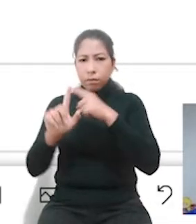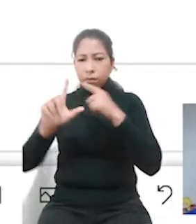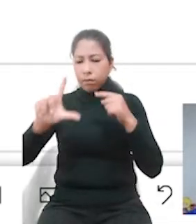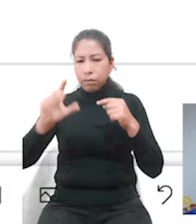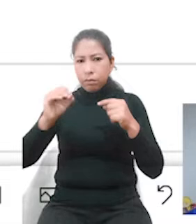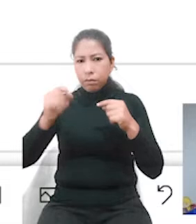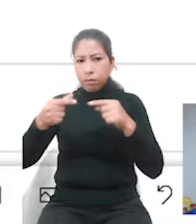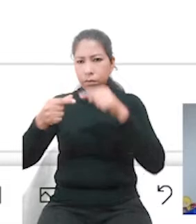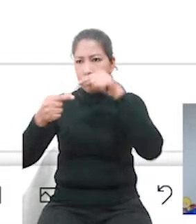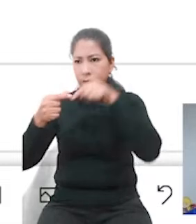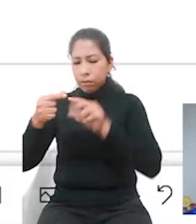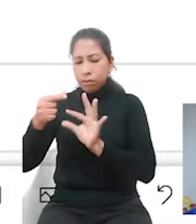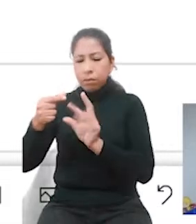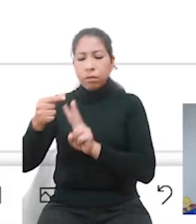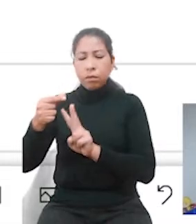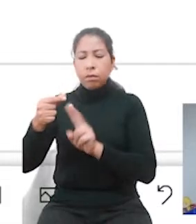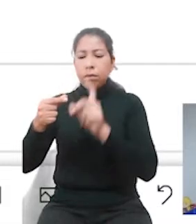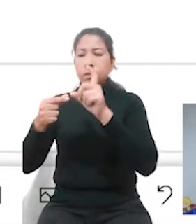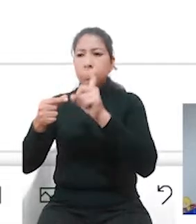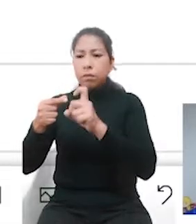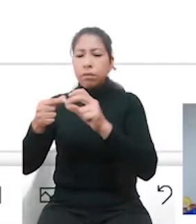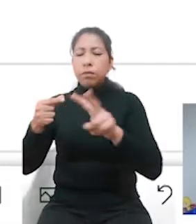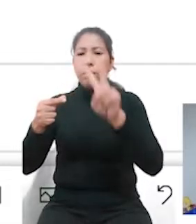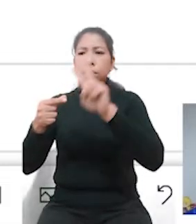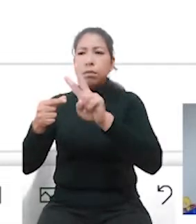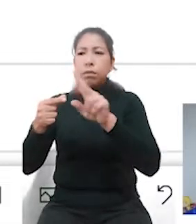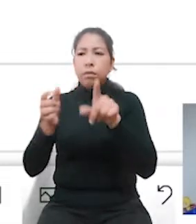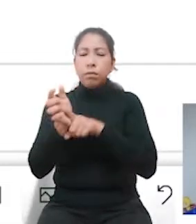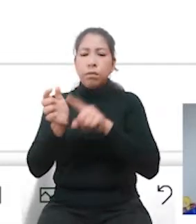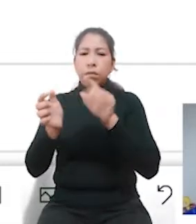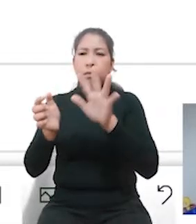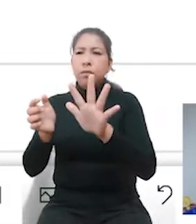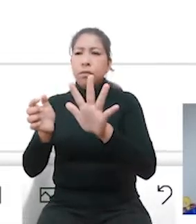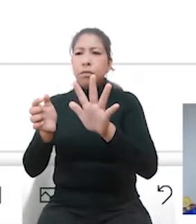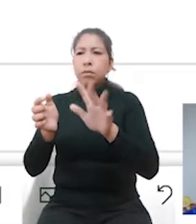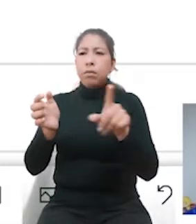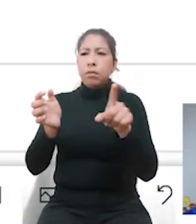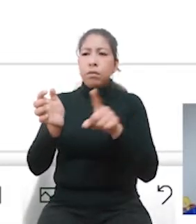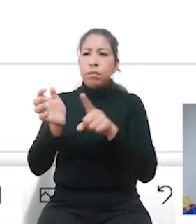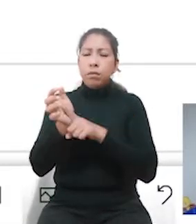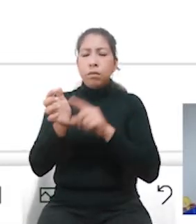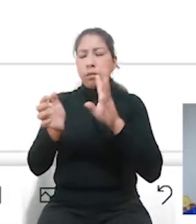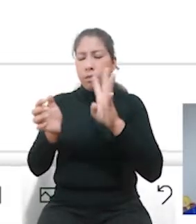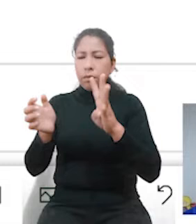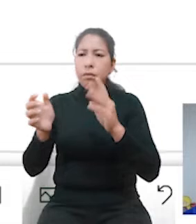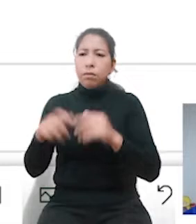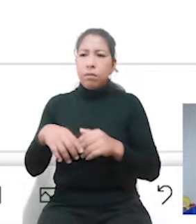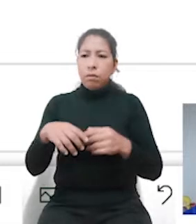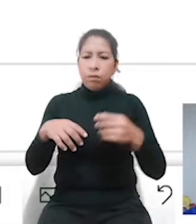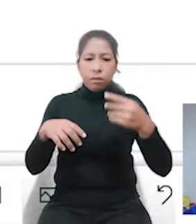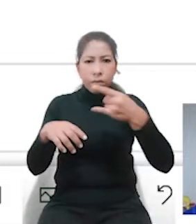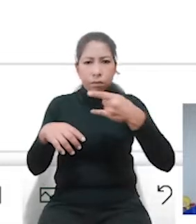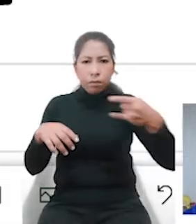más logaritmo en base 2 de x al cuadrado menos 5x menos